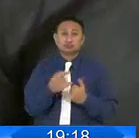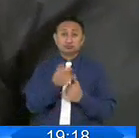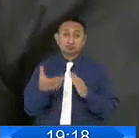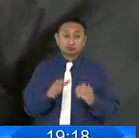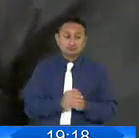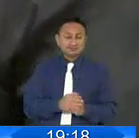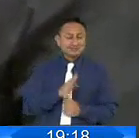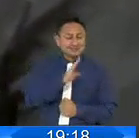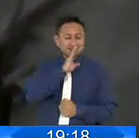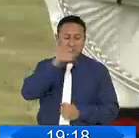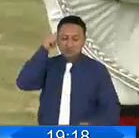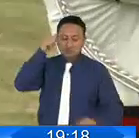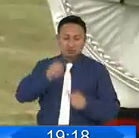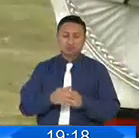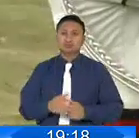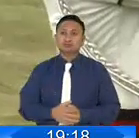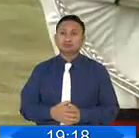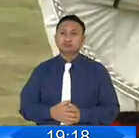lo vamos a recordar.